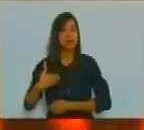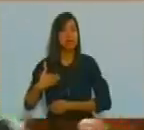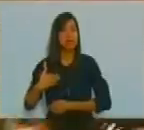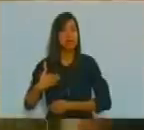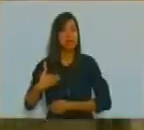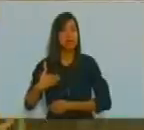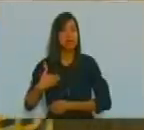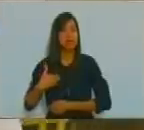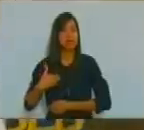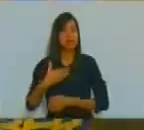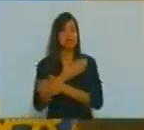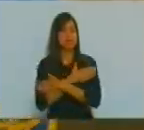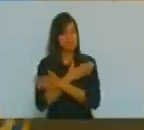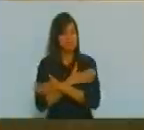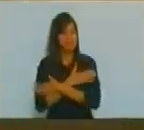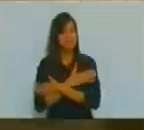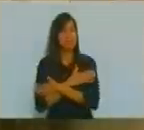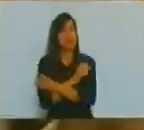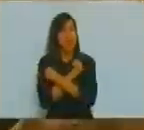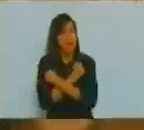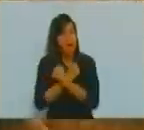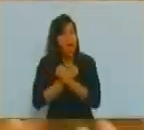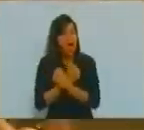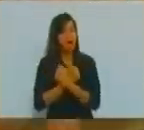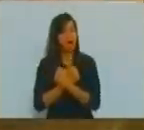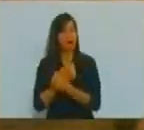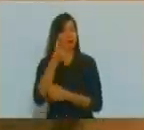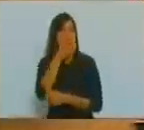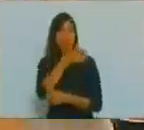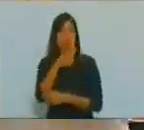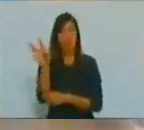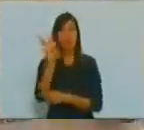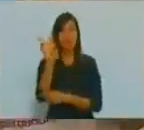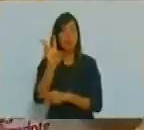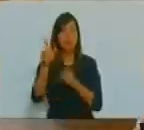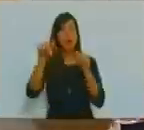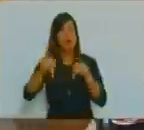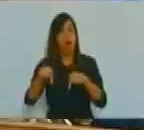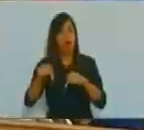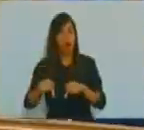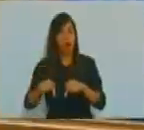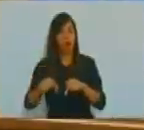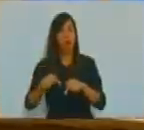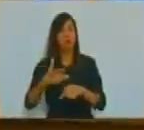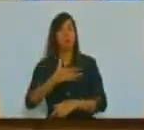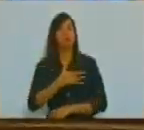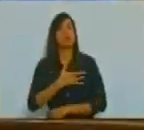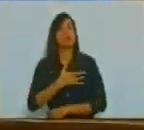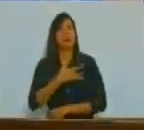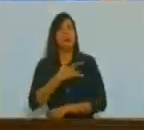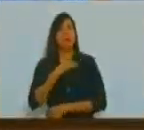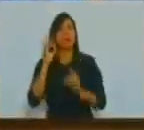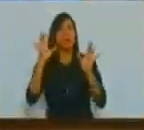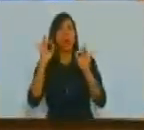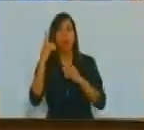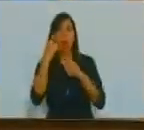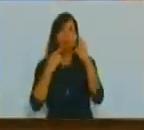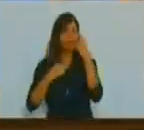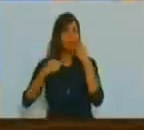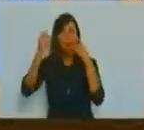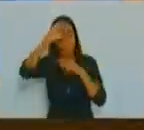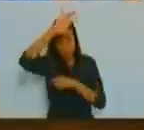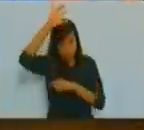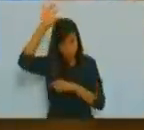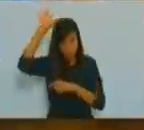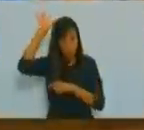con el afecto del pueblo de venezuela que todavía hoy siente la partida física de nuestro querido rover